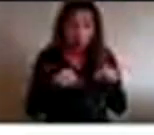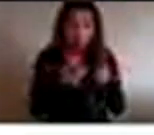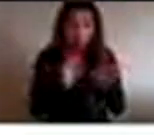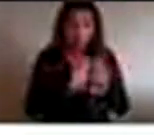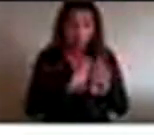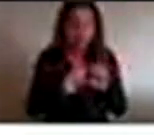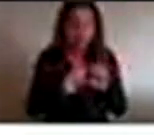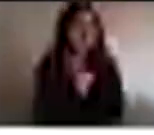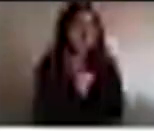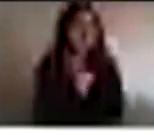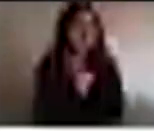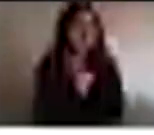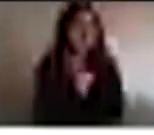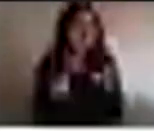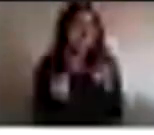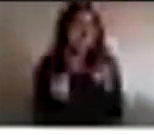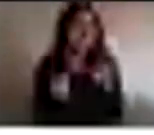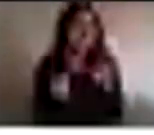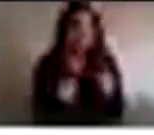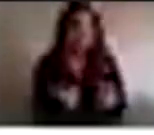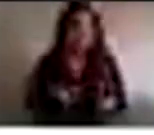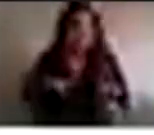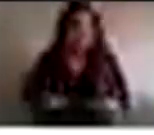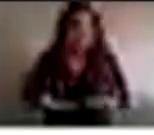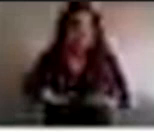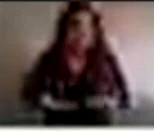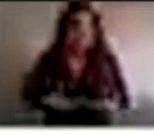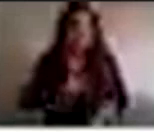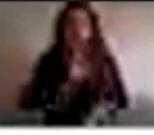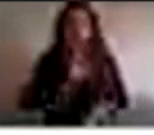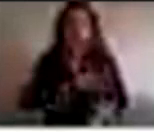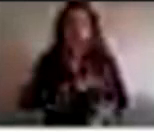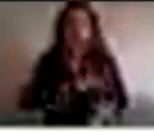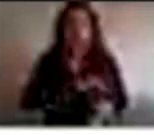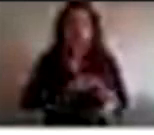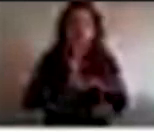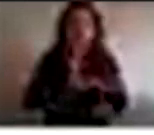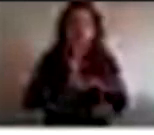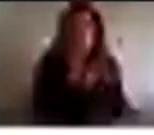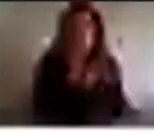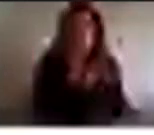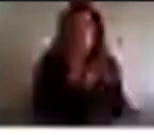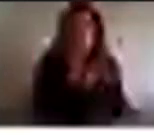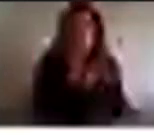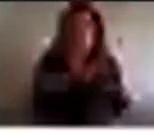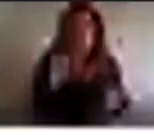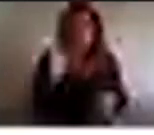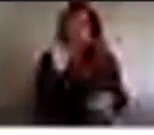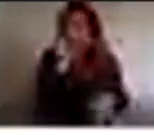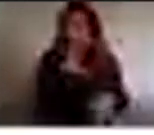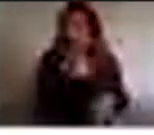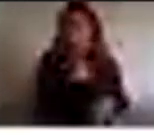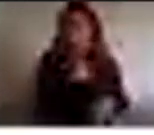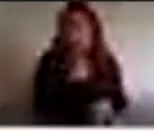jamás nadie se le ocurriría prender un cigarro en un lugar en donde se encuentra prohibido hacerlo.